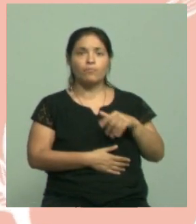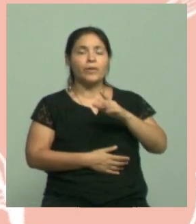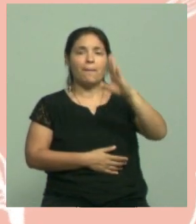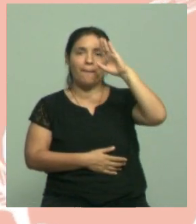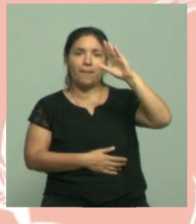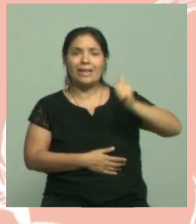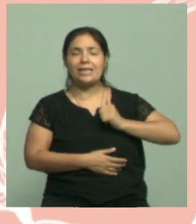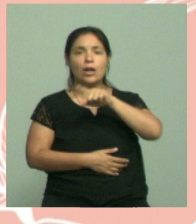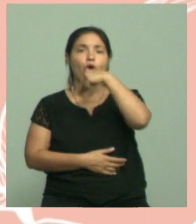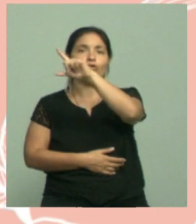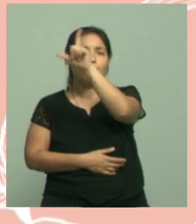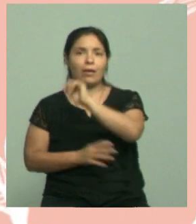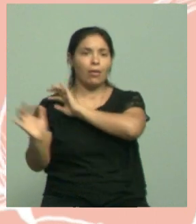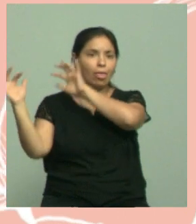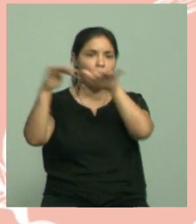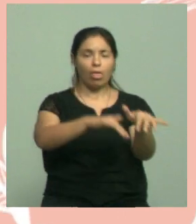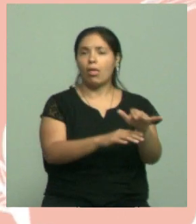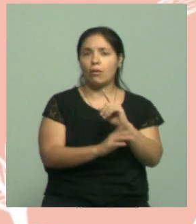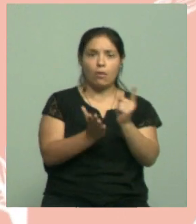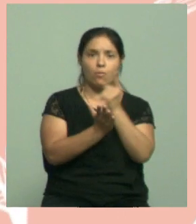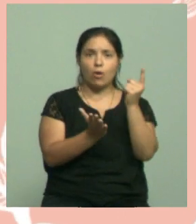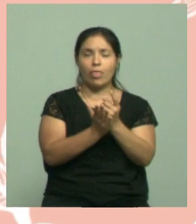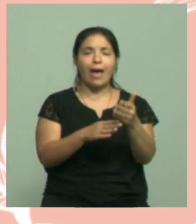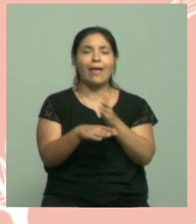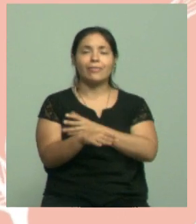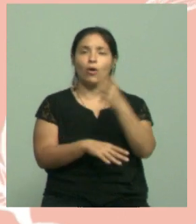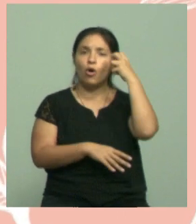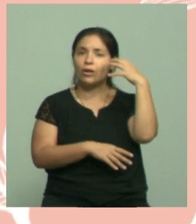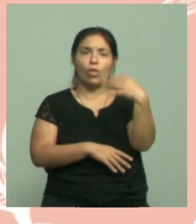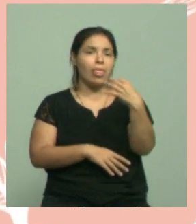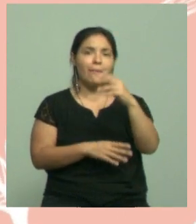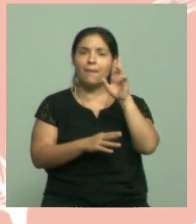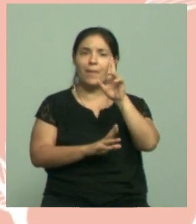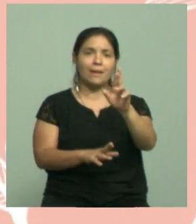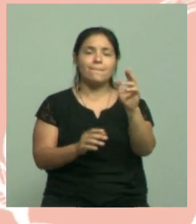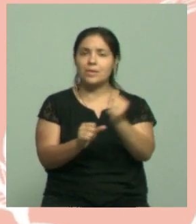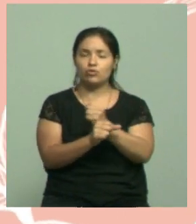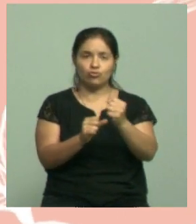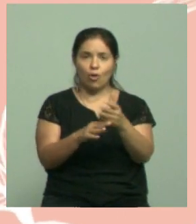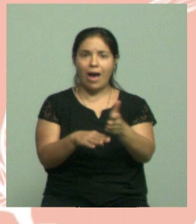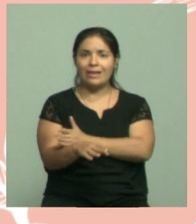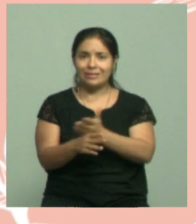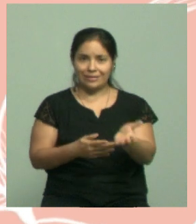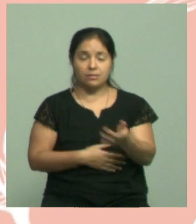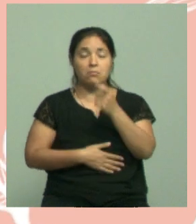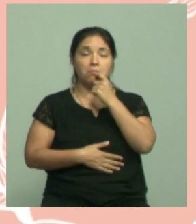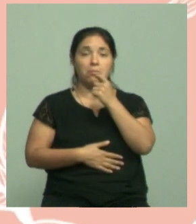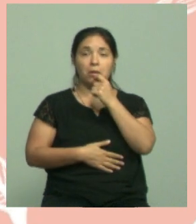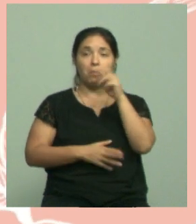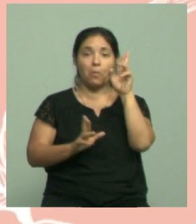ningún país sin previa autorización del Congreso. Entonces, estas declaraciones pueden llegar a una situación